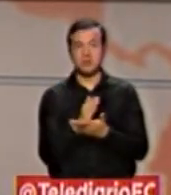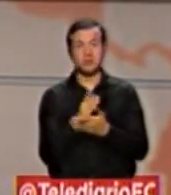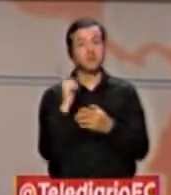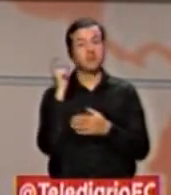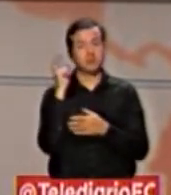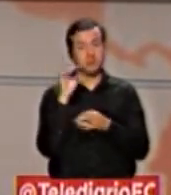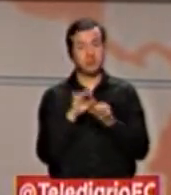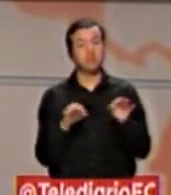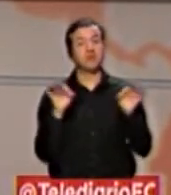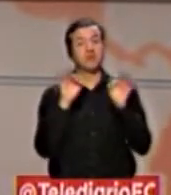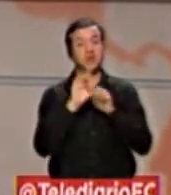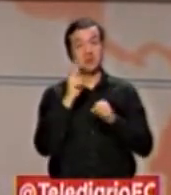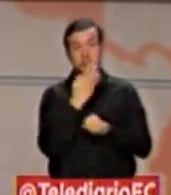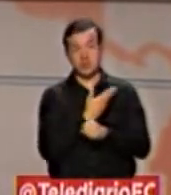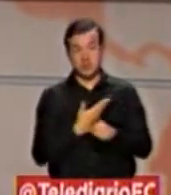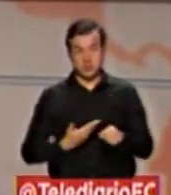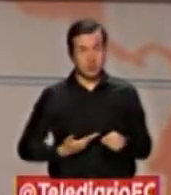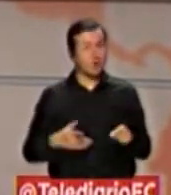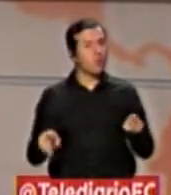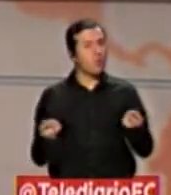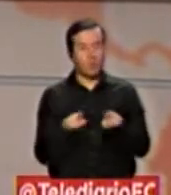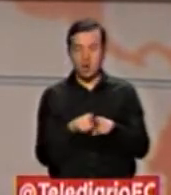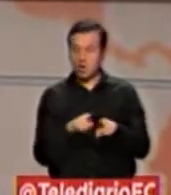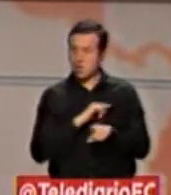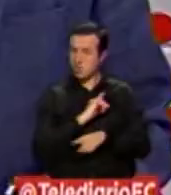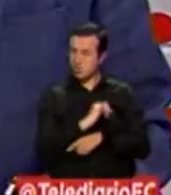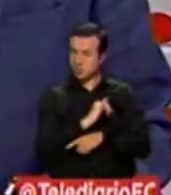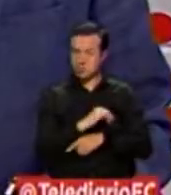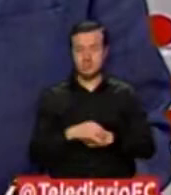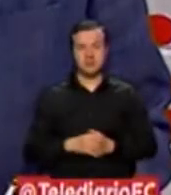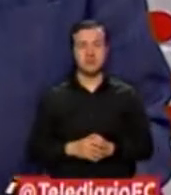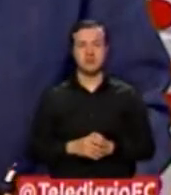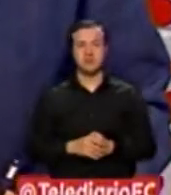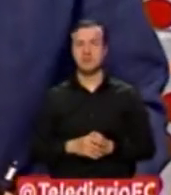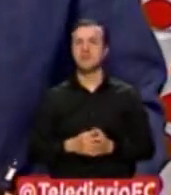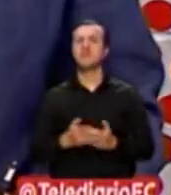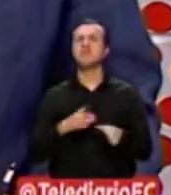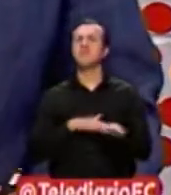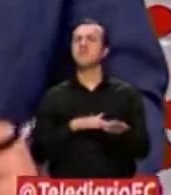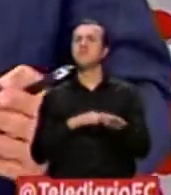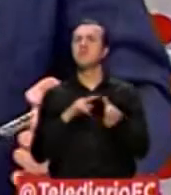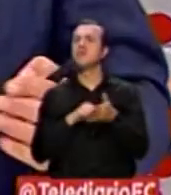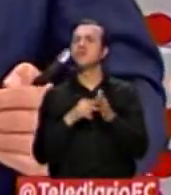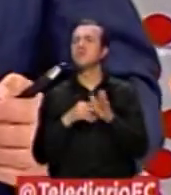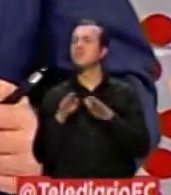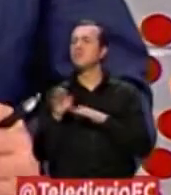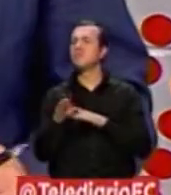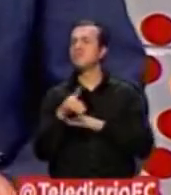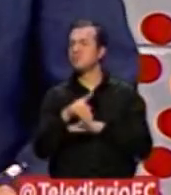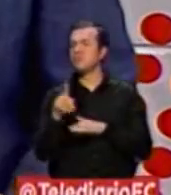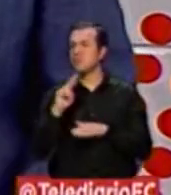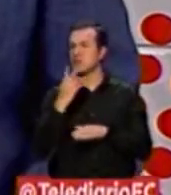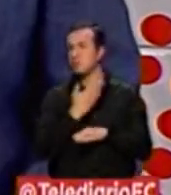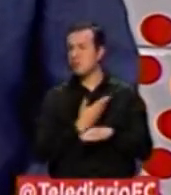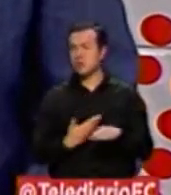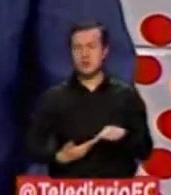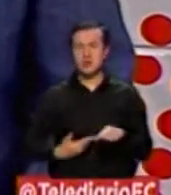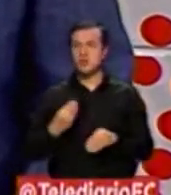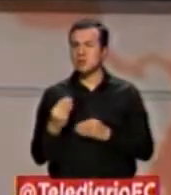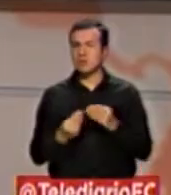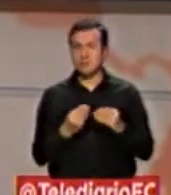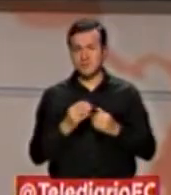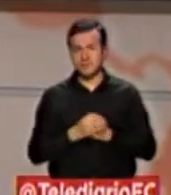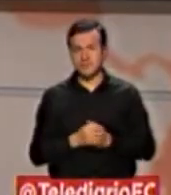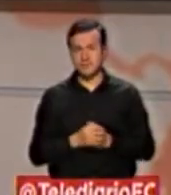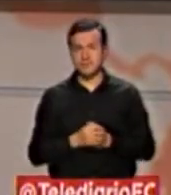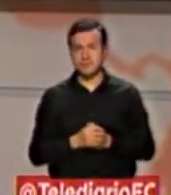vicepresidencia se haga lo mismo. ¿Cuáles son las expectativas detrás de ese respaldo? ¿Qué esperan ustedes del nuevo vicepresidente? Sin